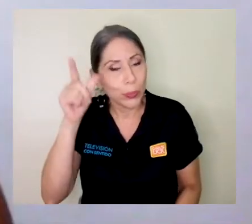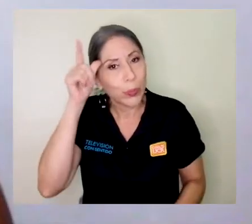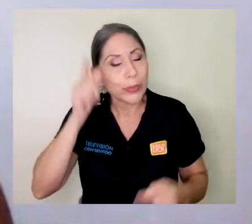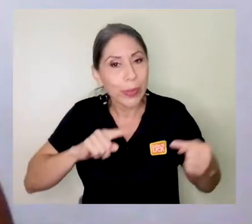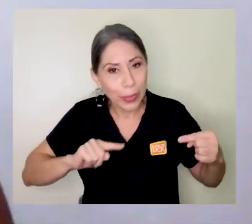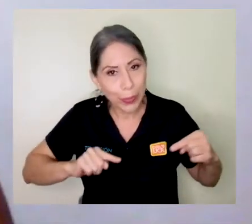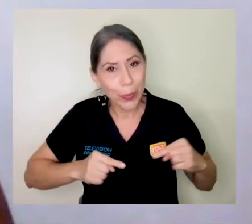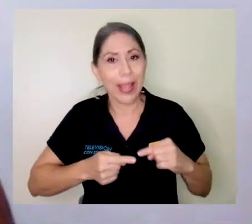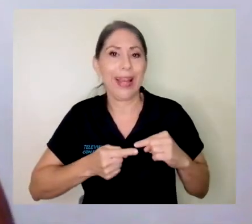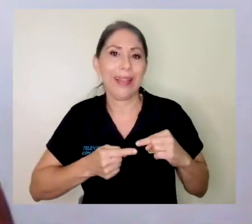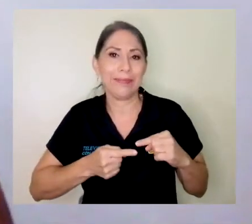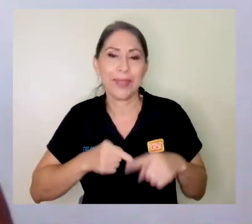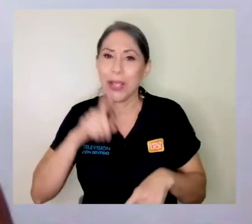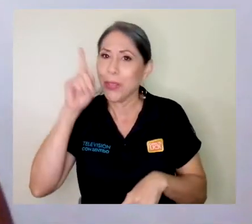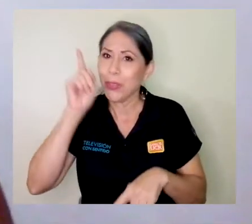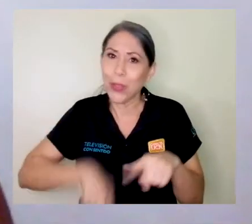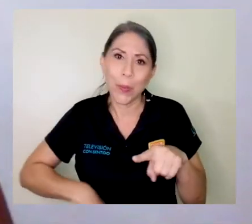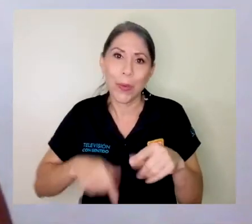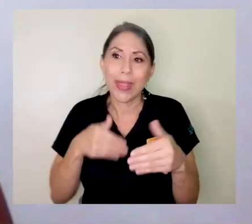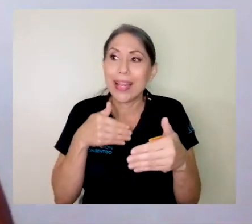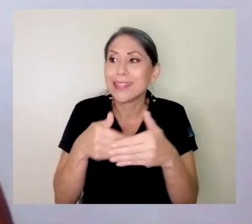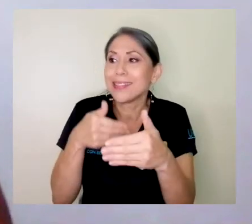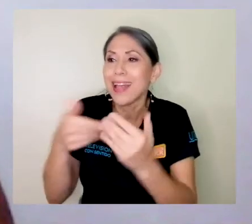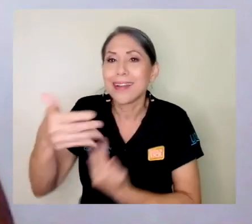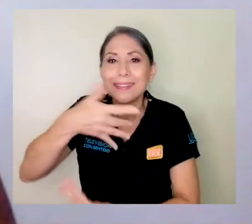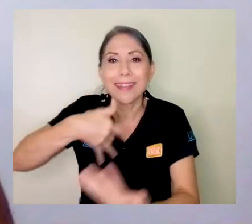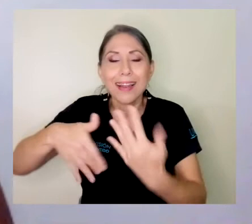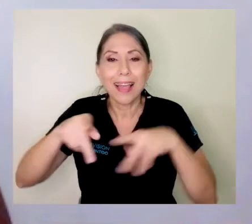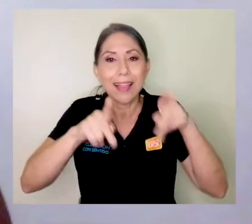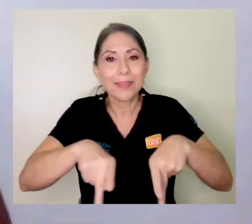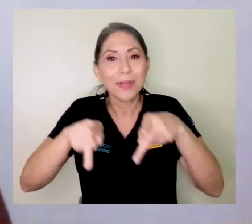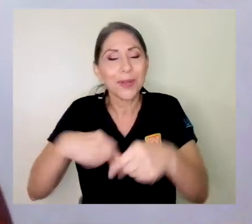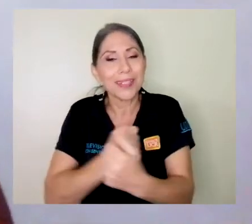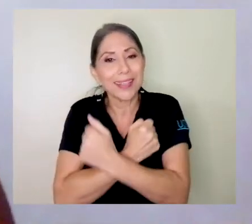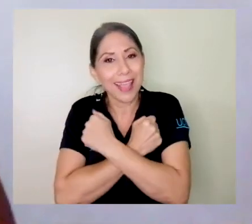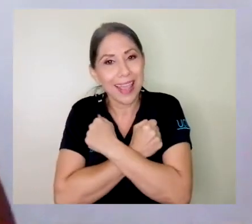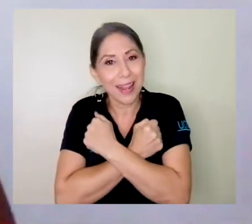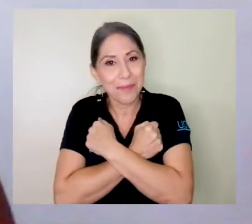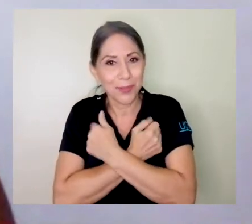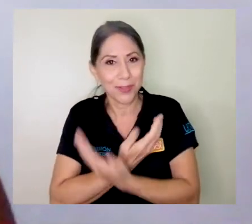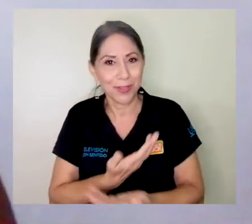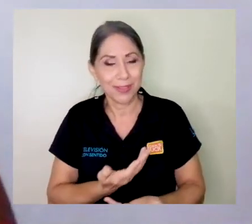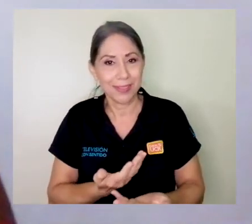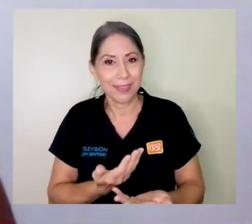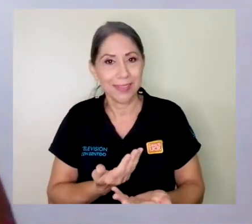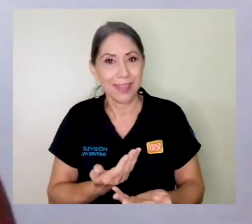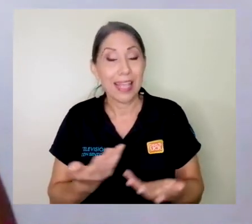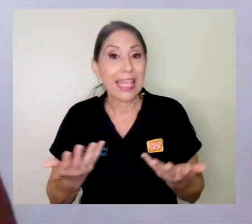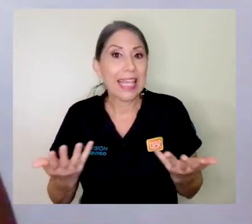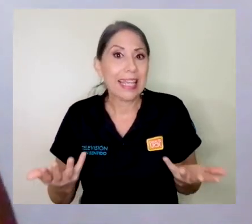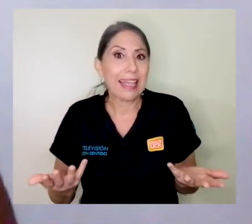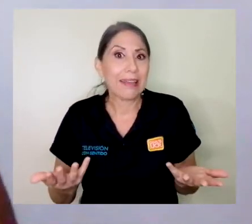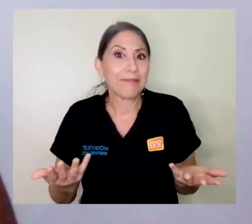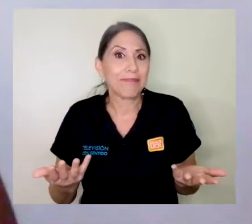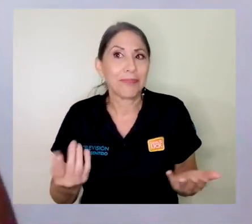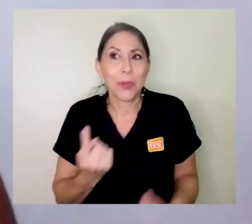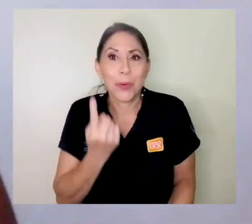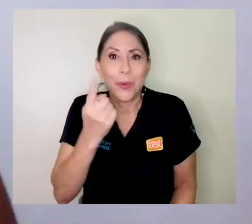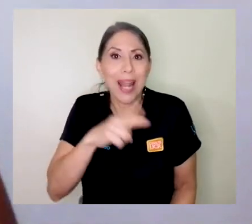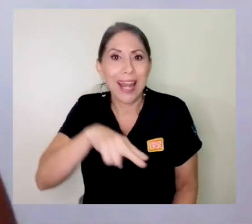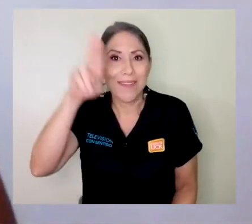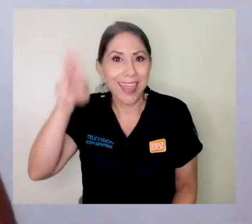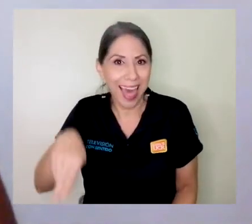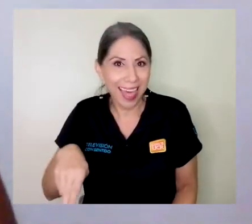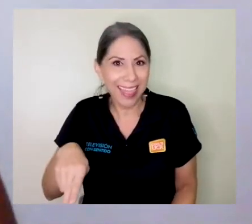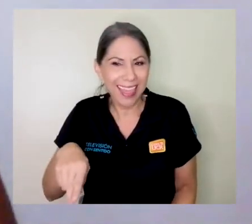que duele no poder estar cerca de las personas que queremos, ¿verdad? Y que de pronto una